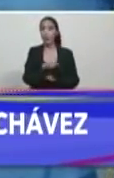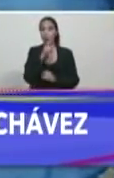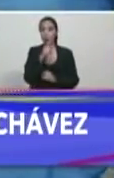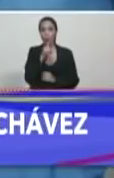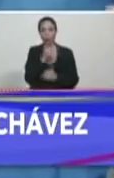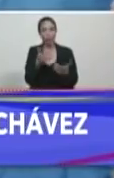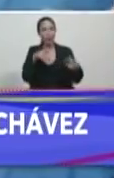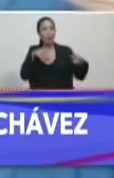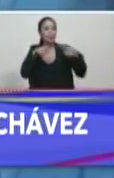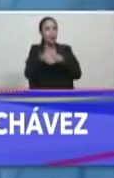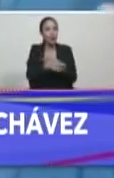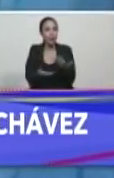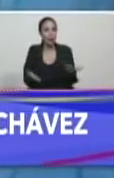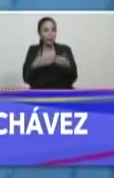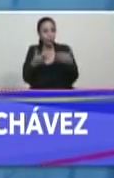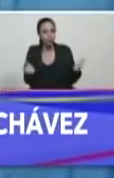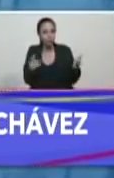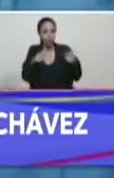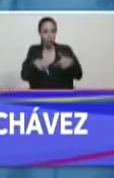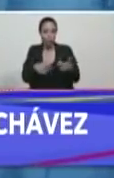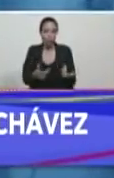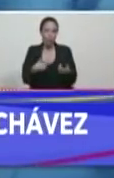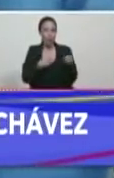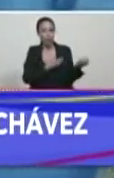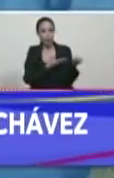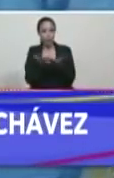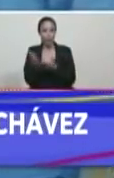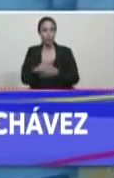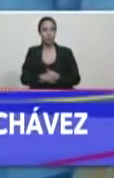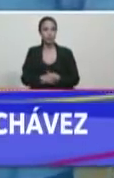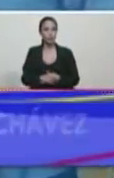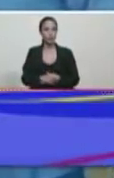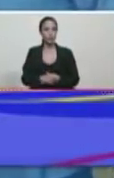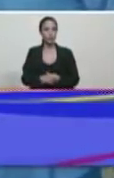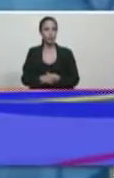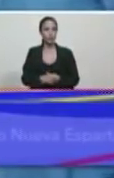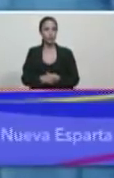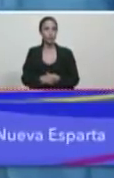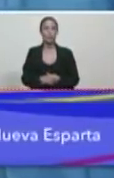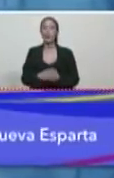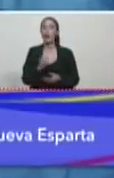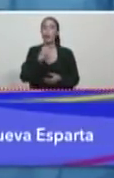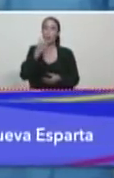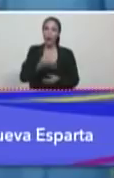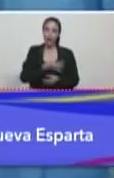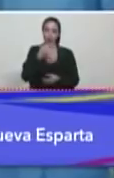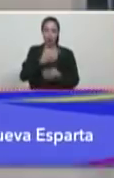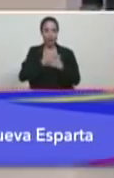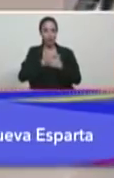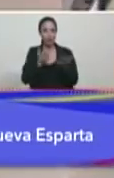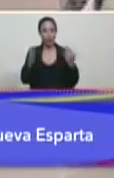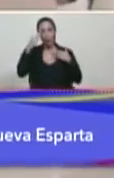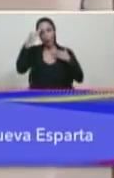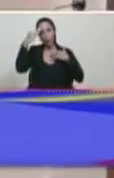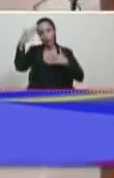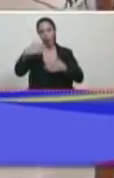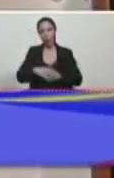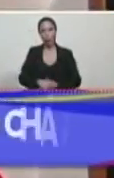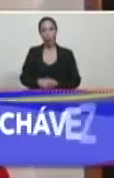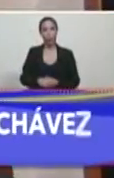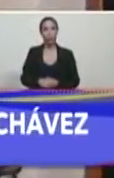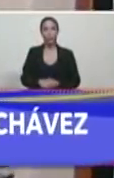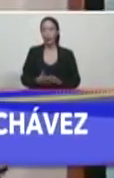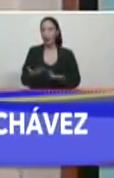esta hermosa obra que le estamos entregando al pueblo venezolano. Así es, presidente. Muy buenas tardes. Un saludo combatiente de